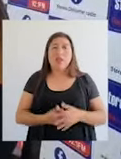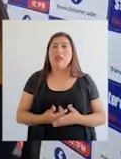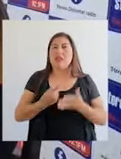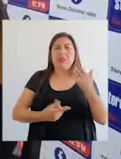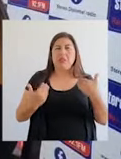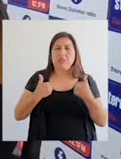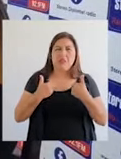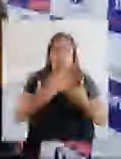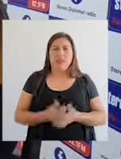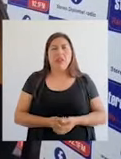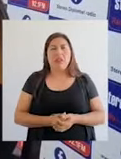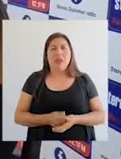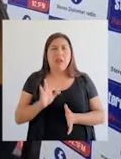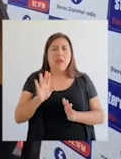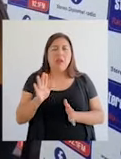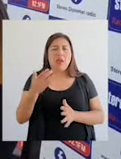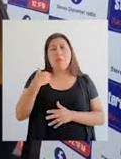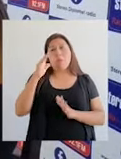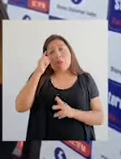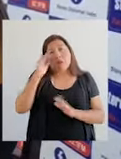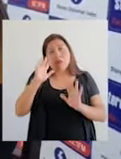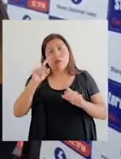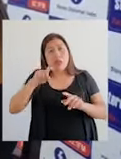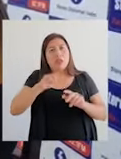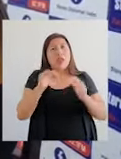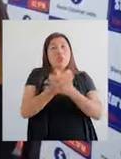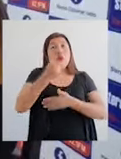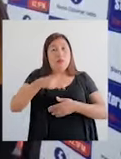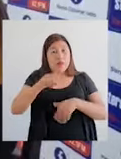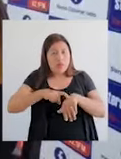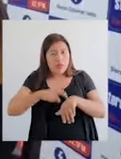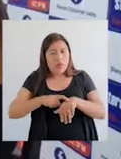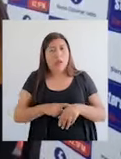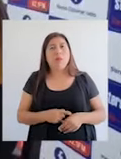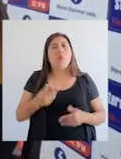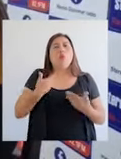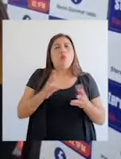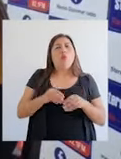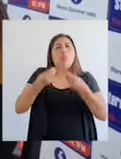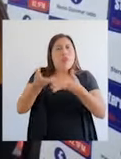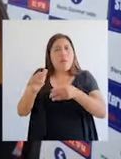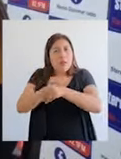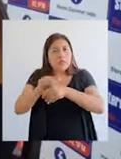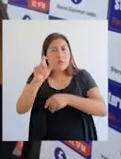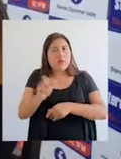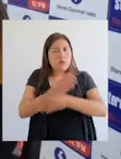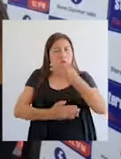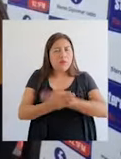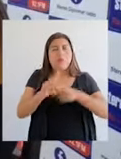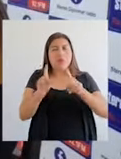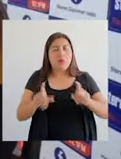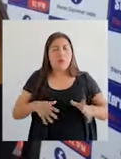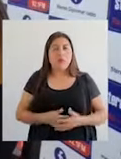puede agregar incluso, porque hay que actualizar, supongo, estas mismas para aplicar en beneficio de estas personas con discapacidad? Lo que